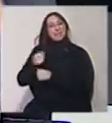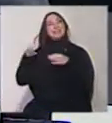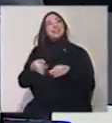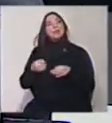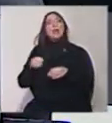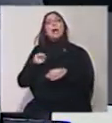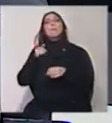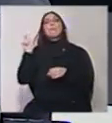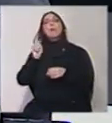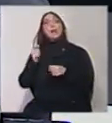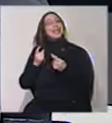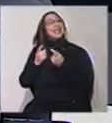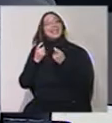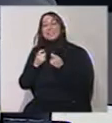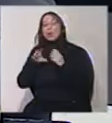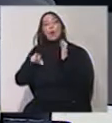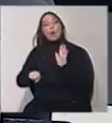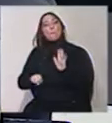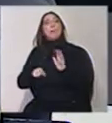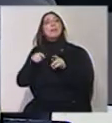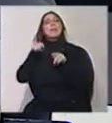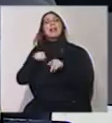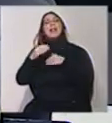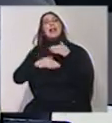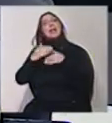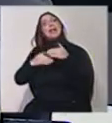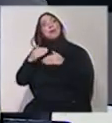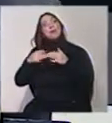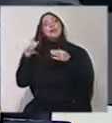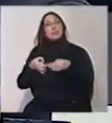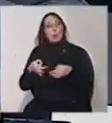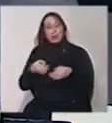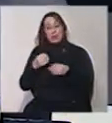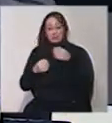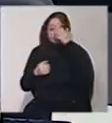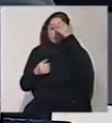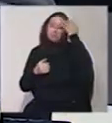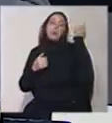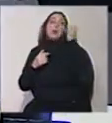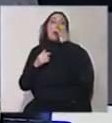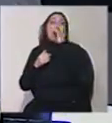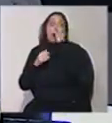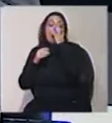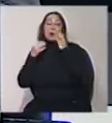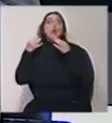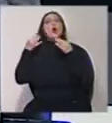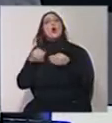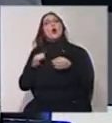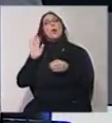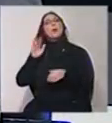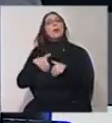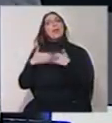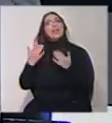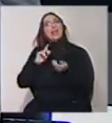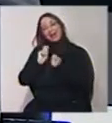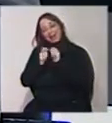va a comprometer necesariamente ese claro. proceso de reforma de la seguridad. Realizando. Compromete además cualquier reforma que se dé en